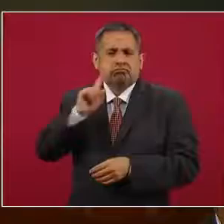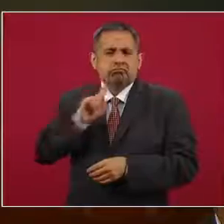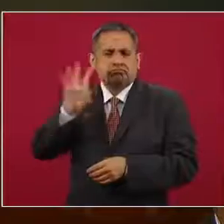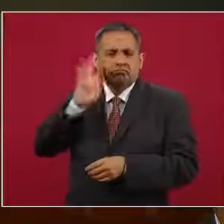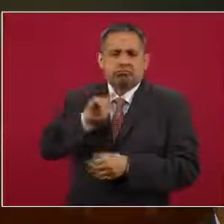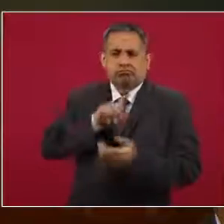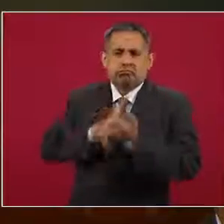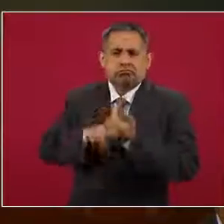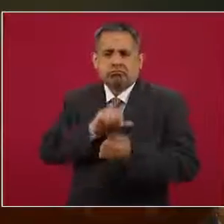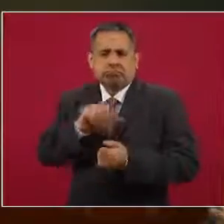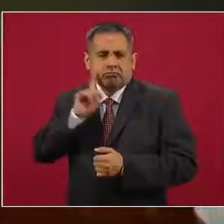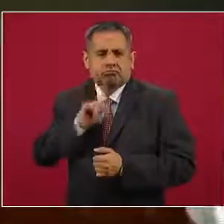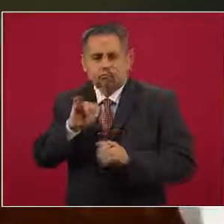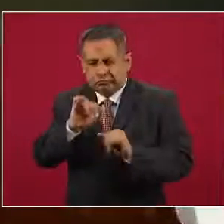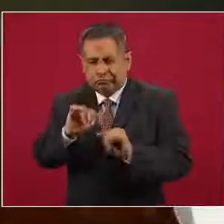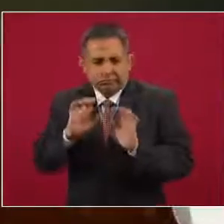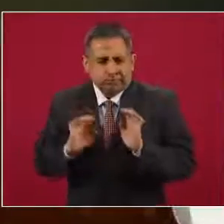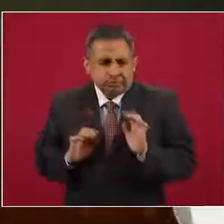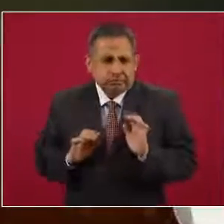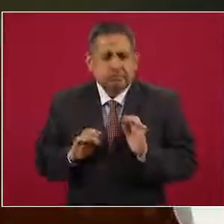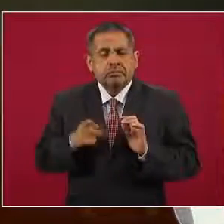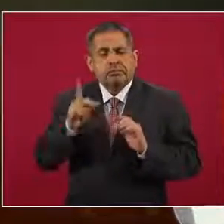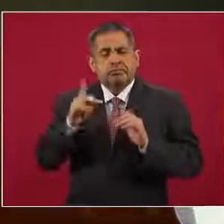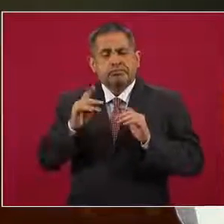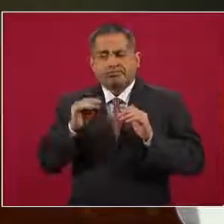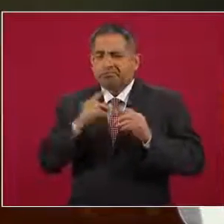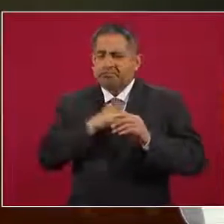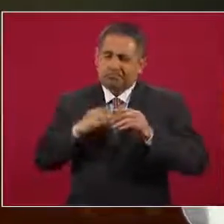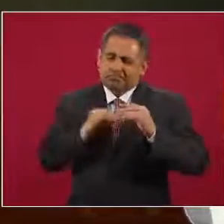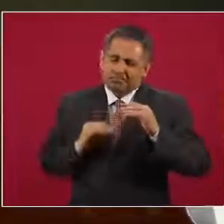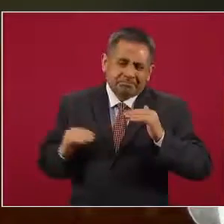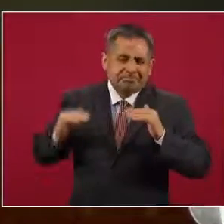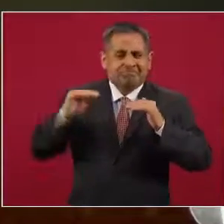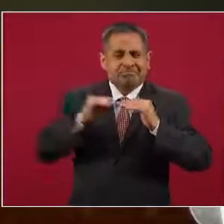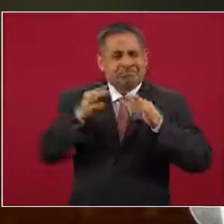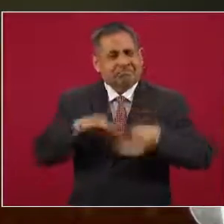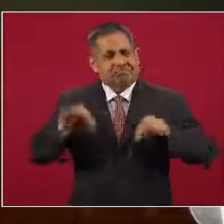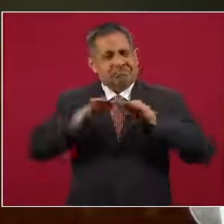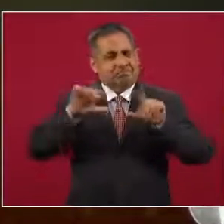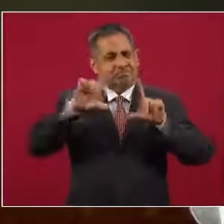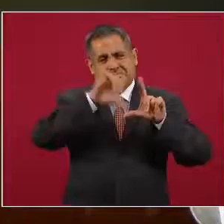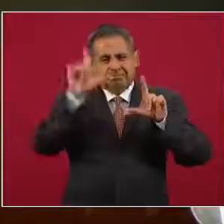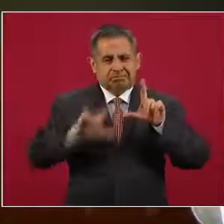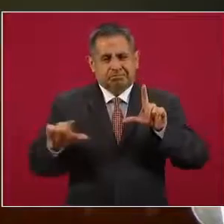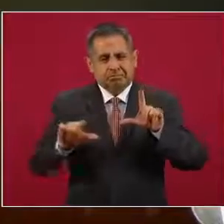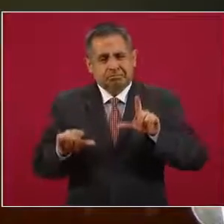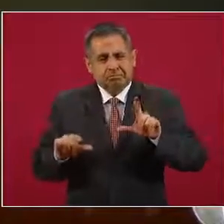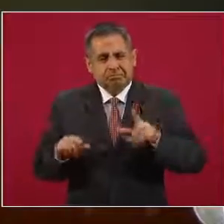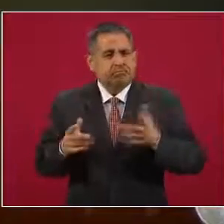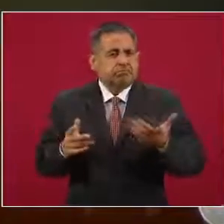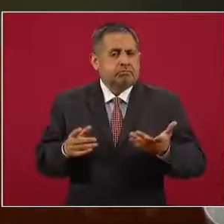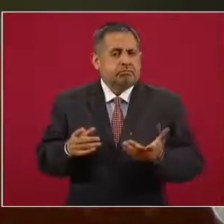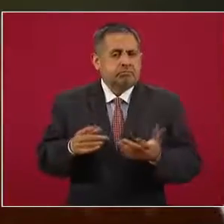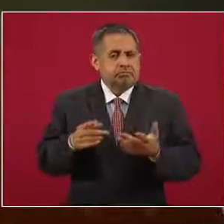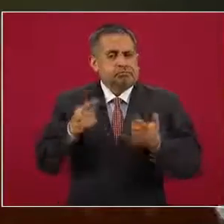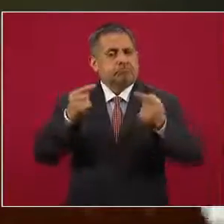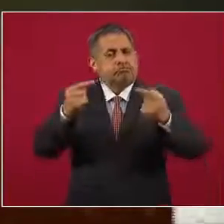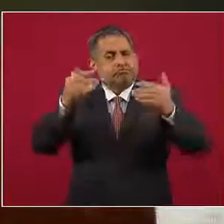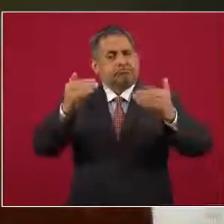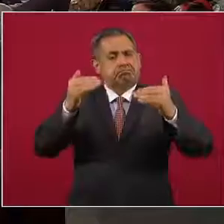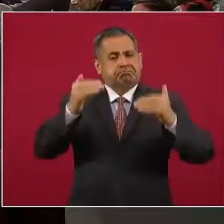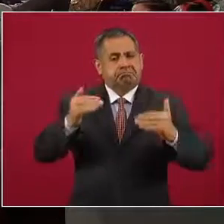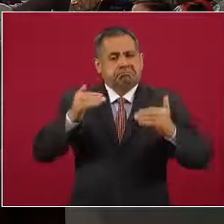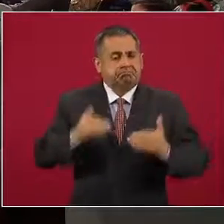género, creemos que si se le diera ese nivel de importancia a nivel nacional, obviamente las